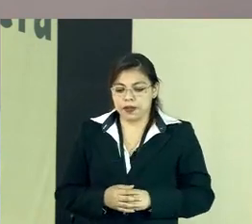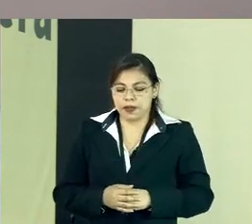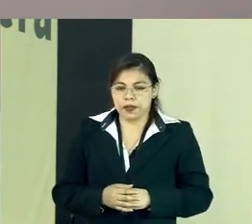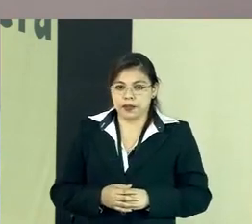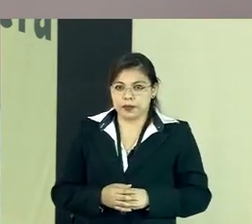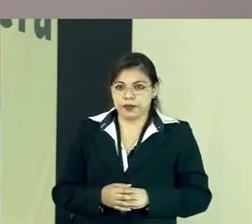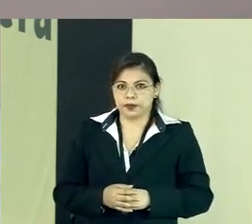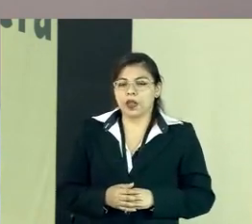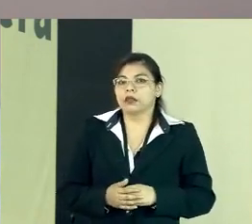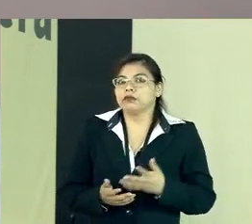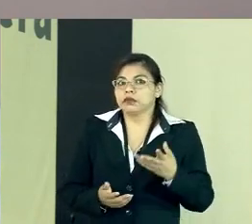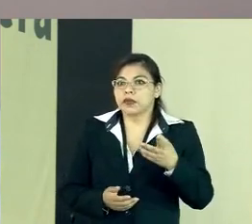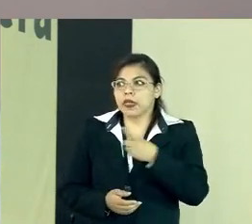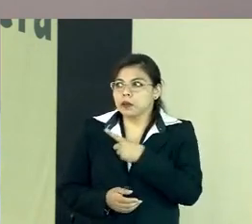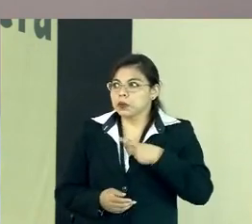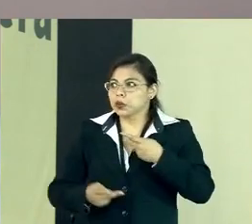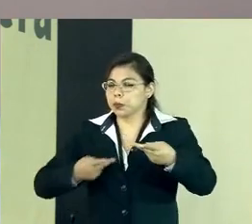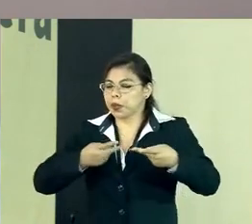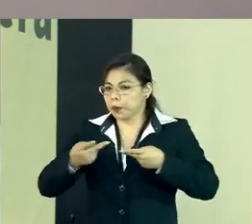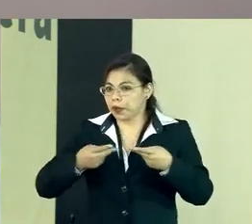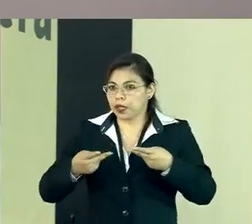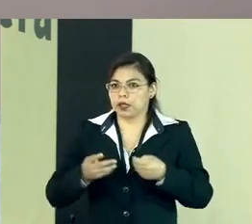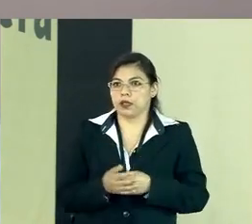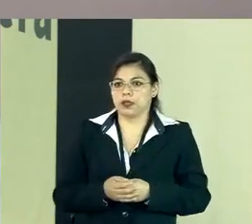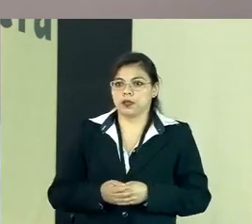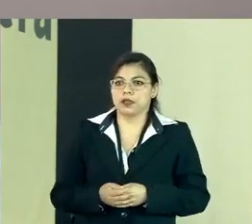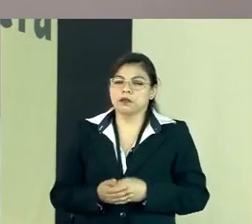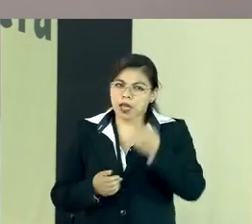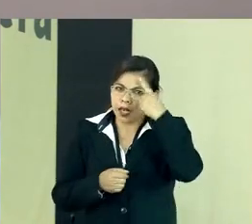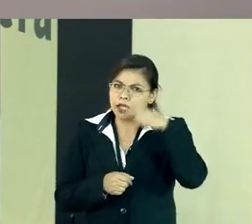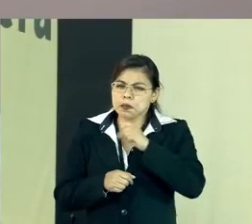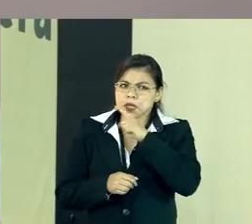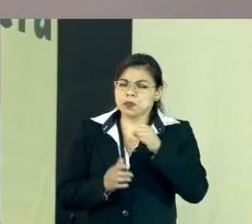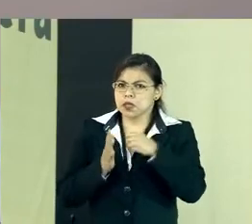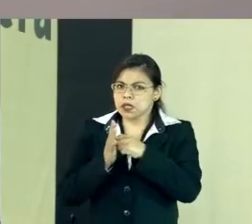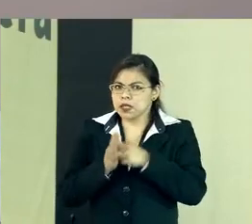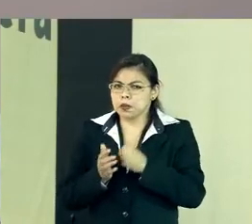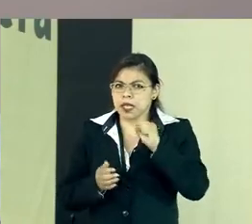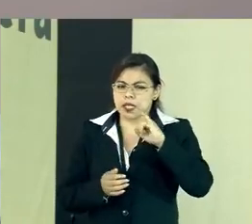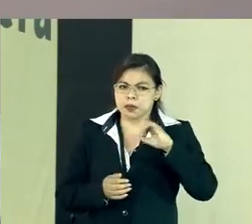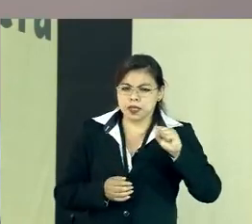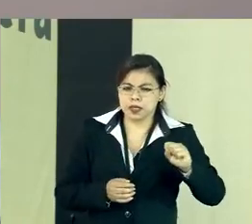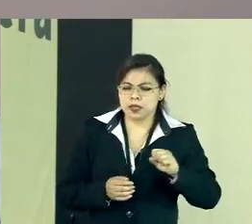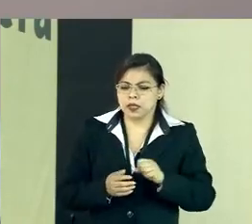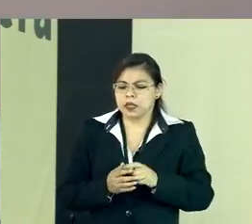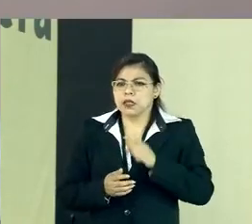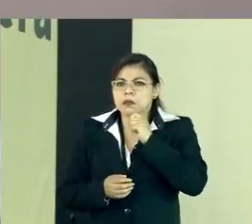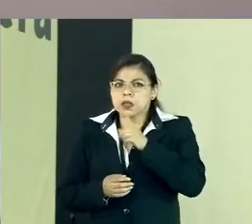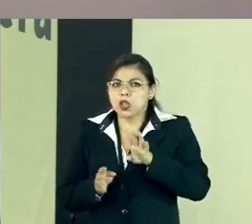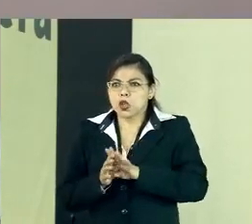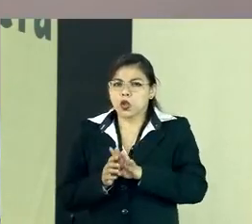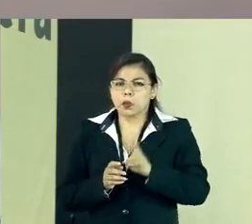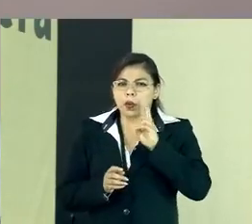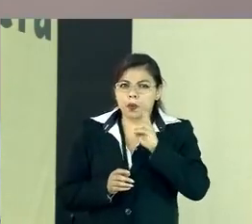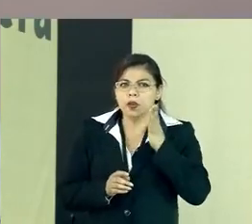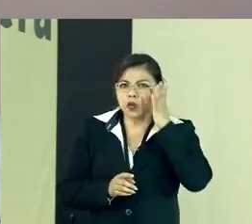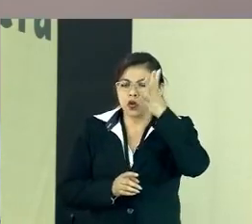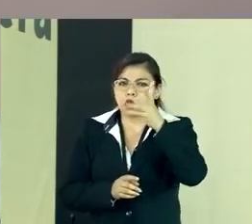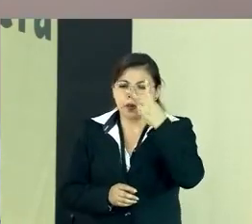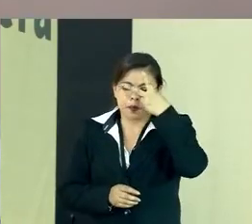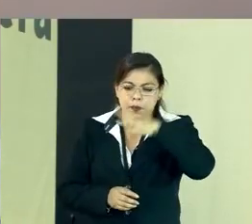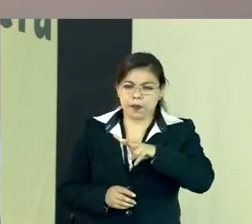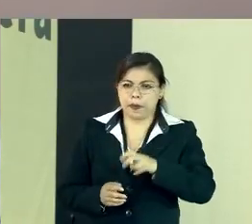hay que reparar daño yo también creo que el sistema de salud que tiene que surgir potenciado en el futuro